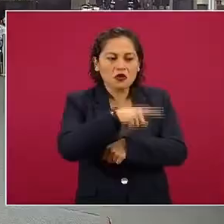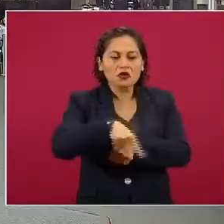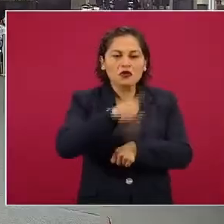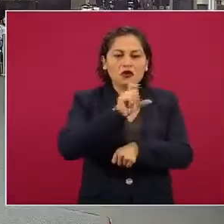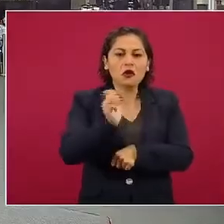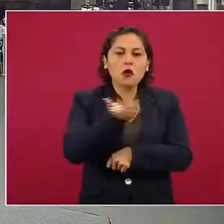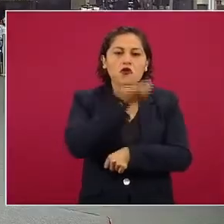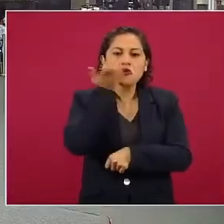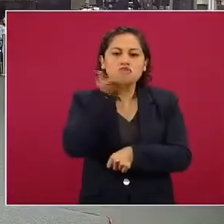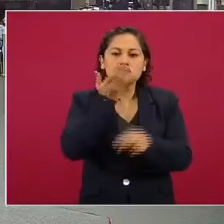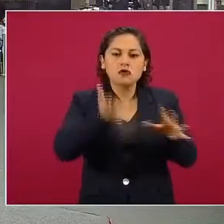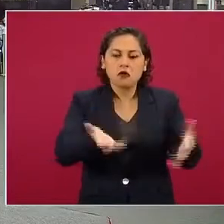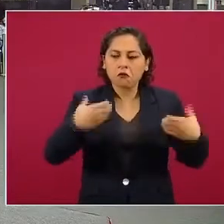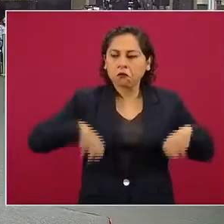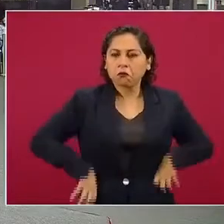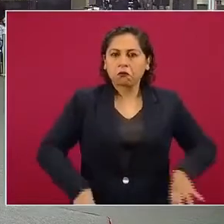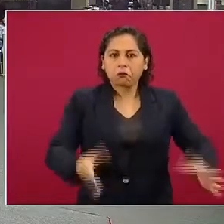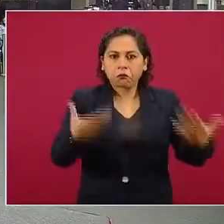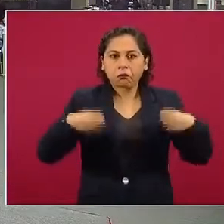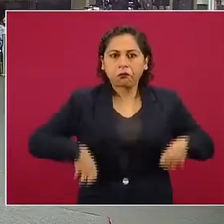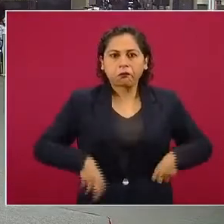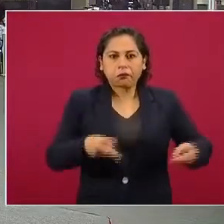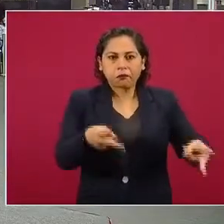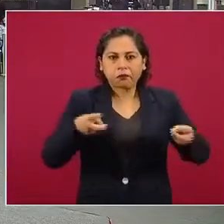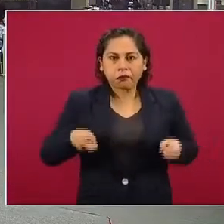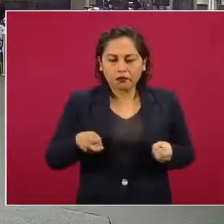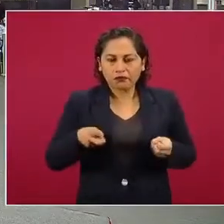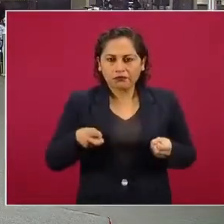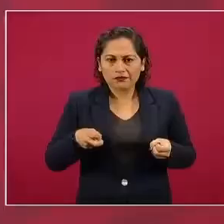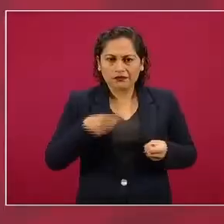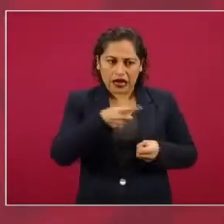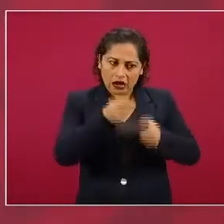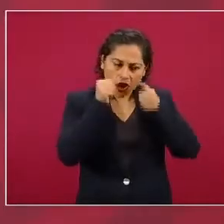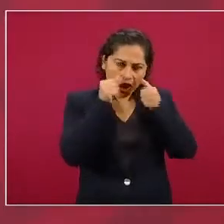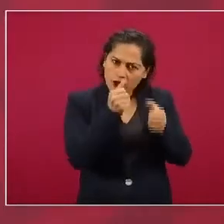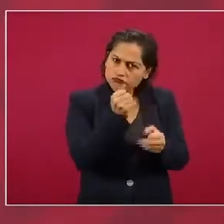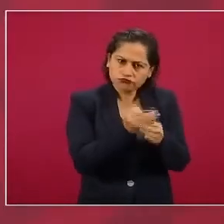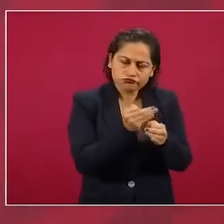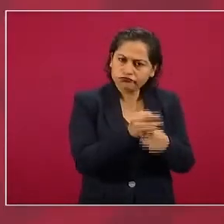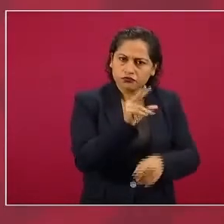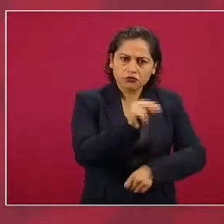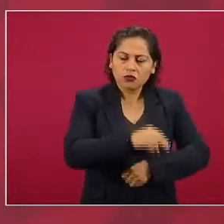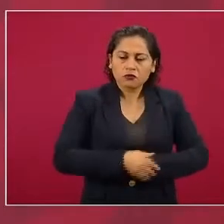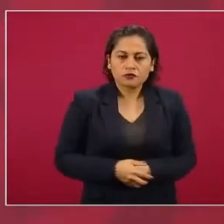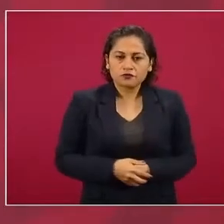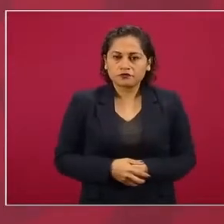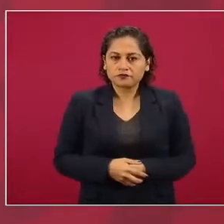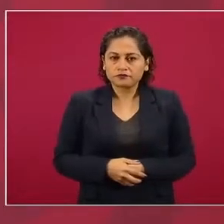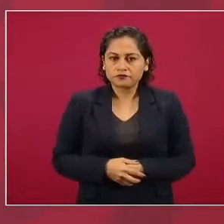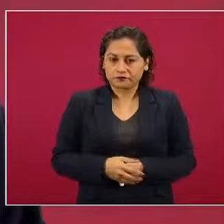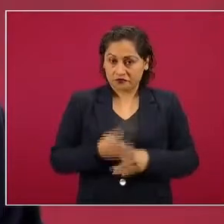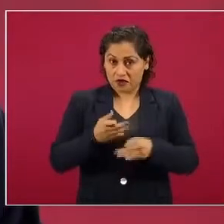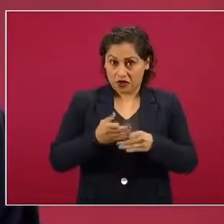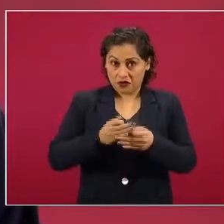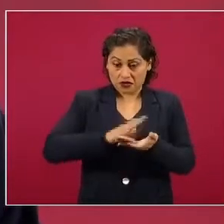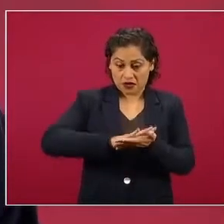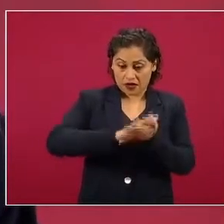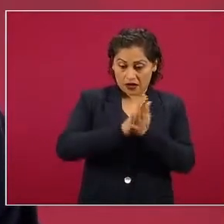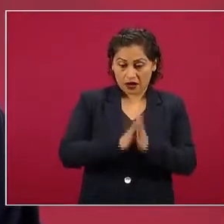a estos damnificados por el cambio, que ya no están